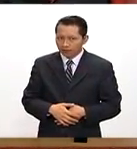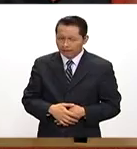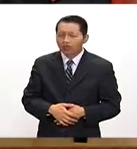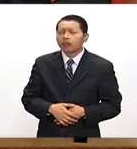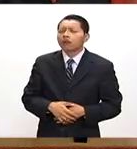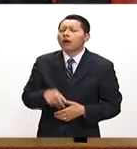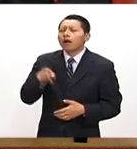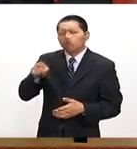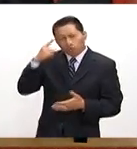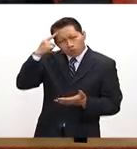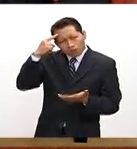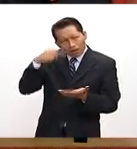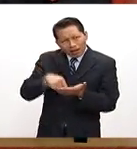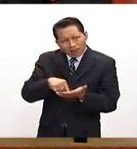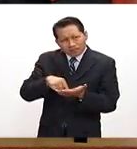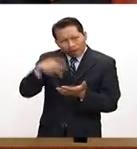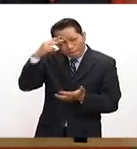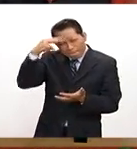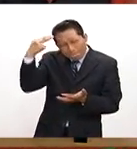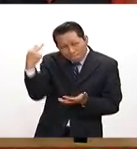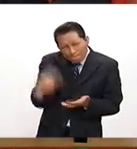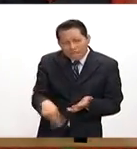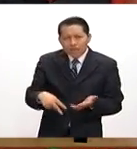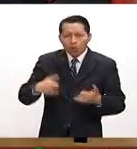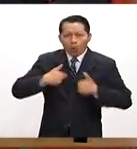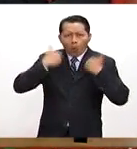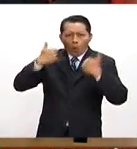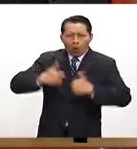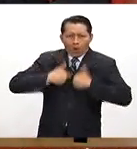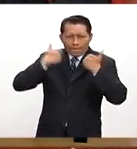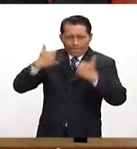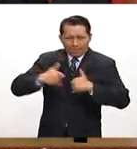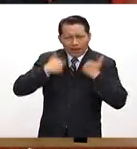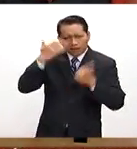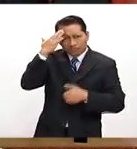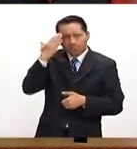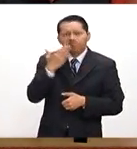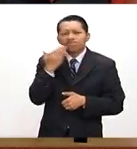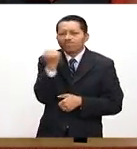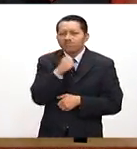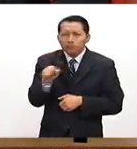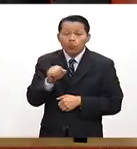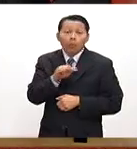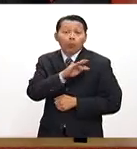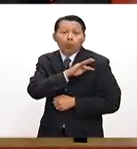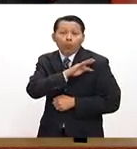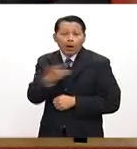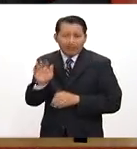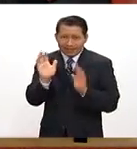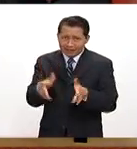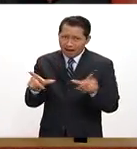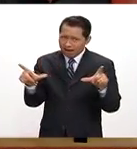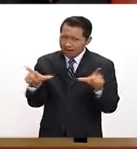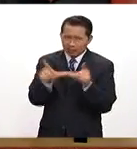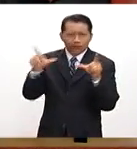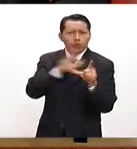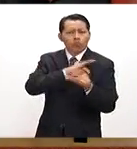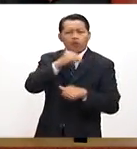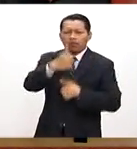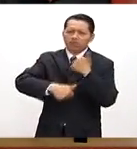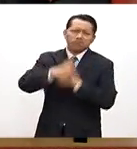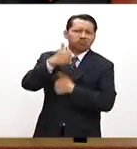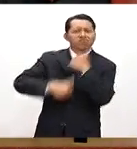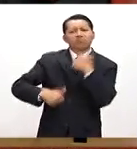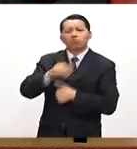¿Consideras que los mexicanos, los jóvenes mexicanos, el talento mexicano está listo para emprender y competir a nivel